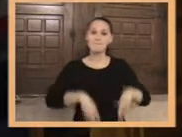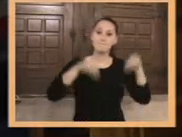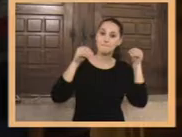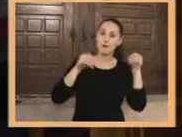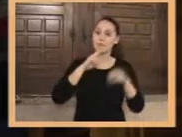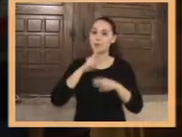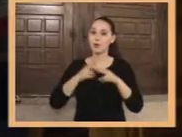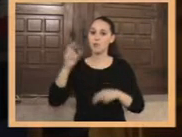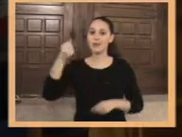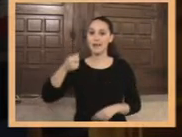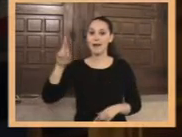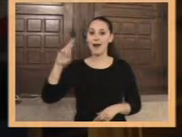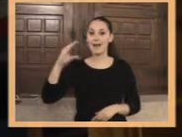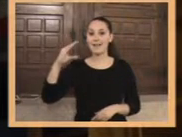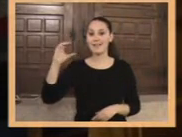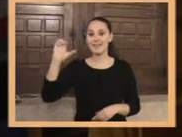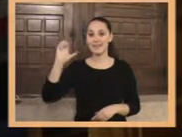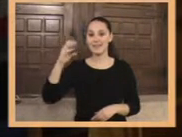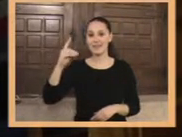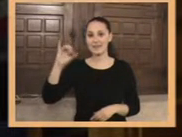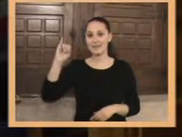fuera el futuro archivo municipal.